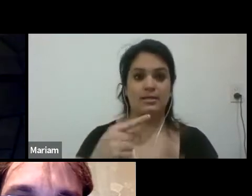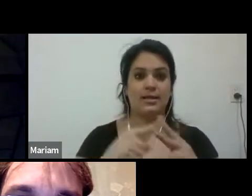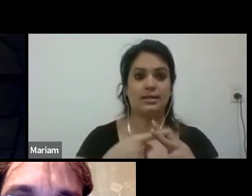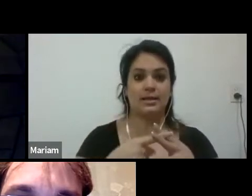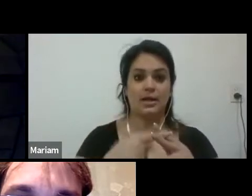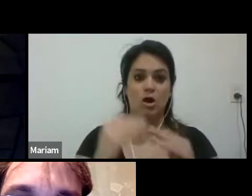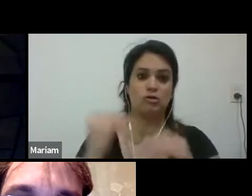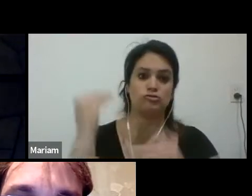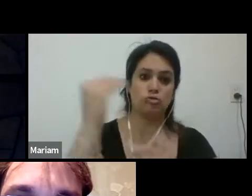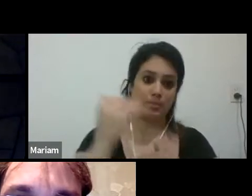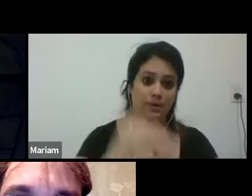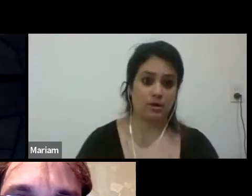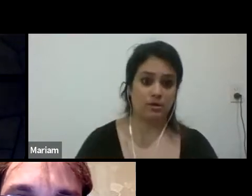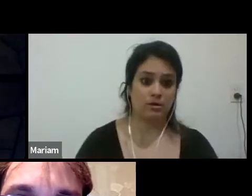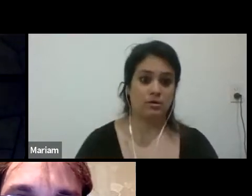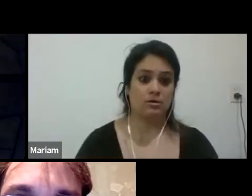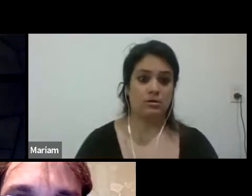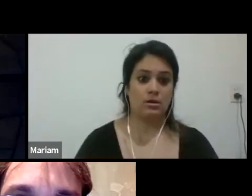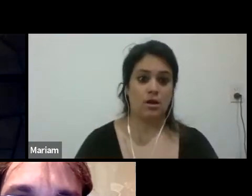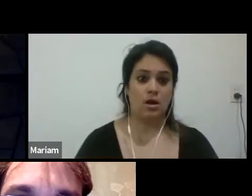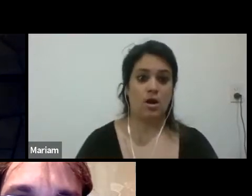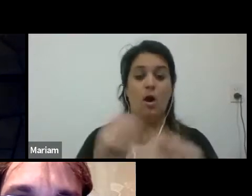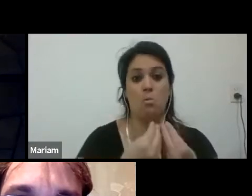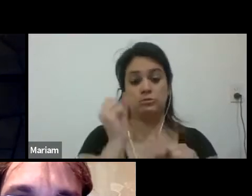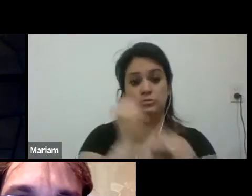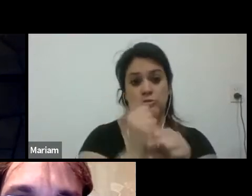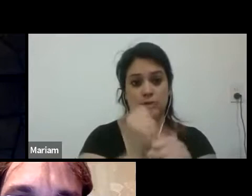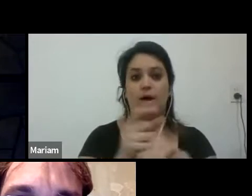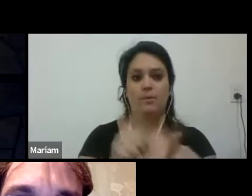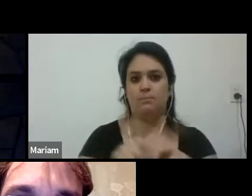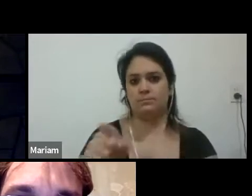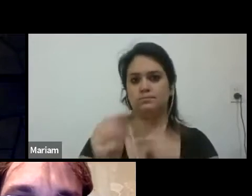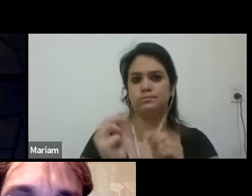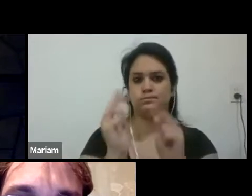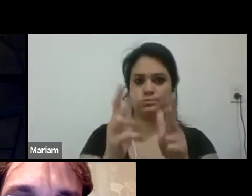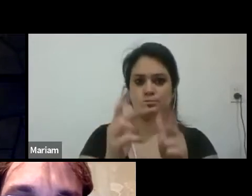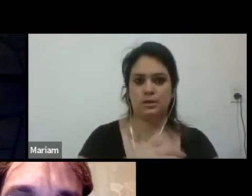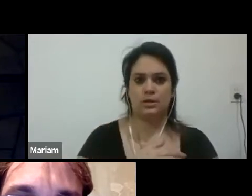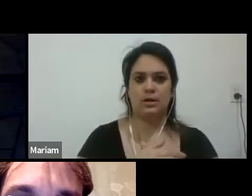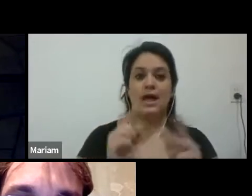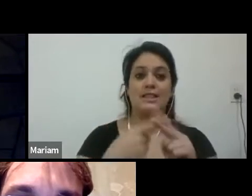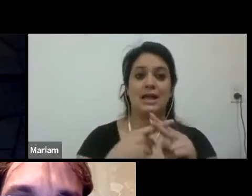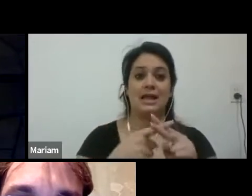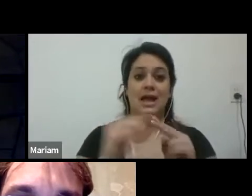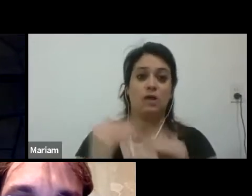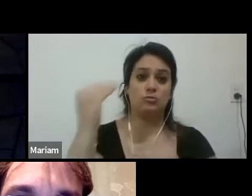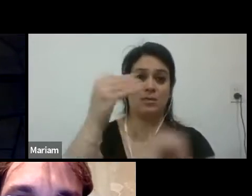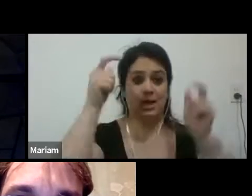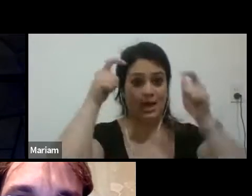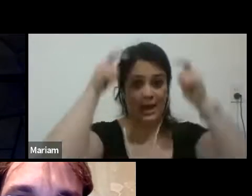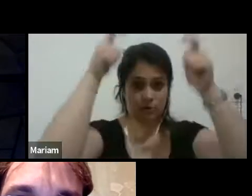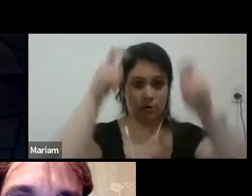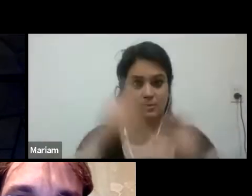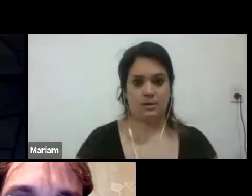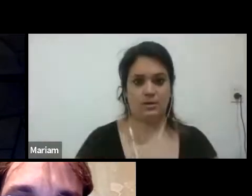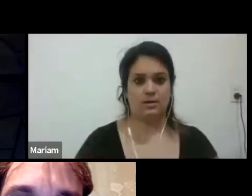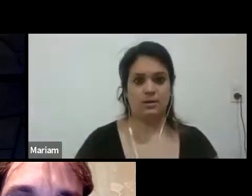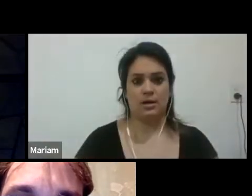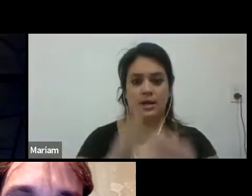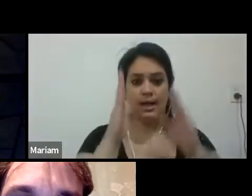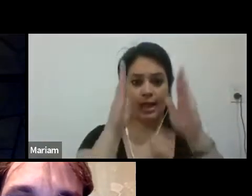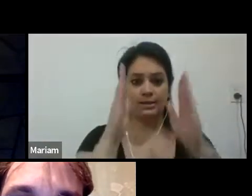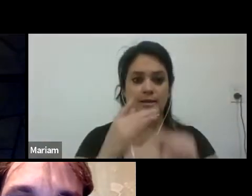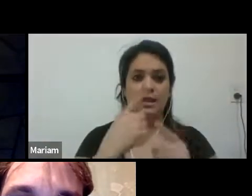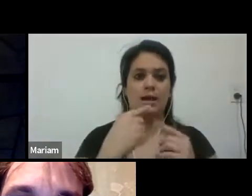una carrera que tiene muchísima salida de obras como bien lo comentaba que es la tecnicatura superior gastronómica estamos aquí adentro si vamos leyendo